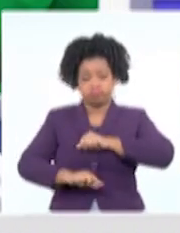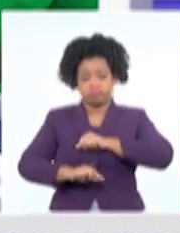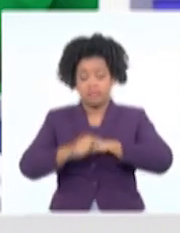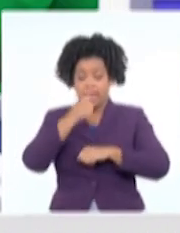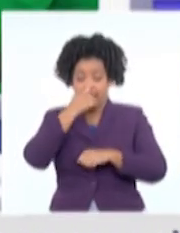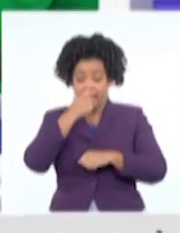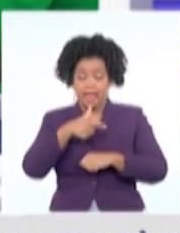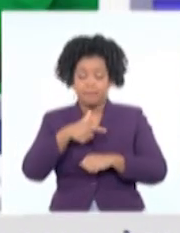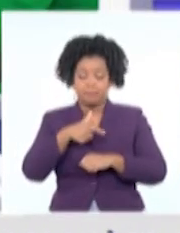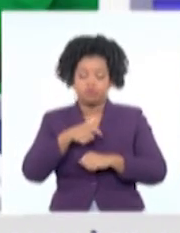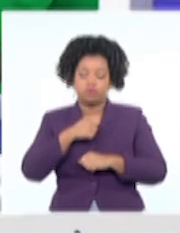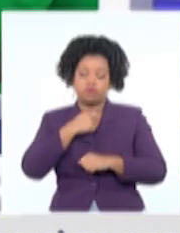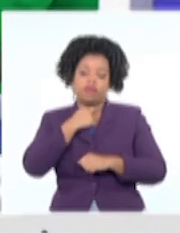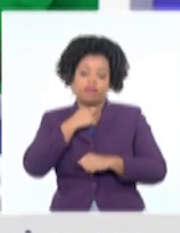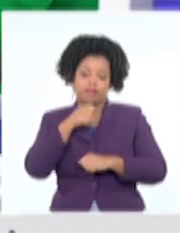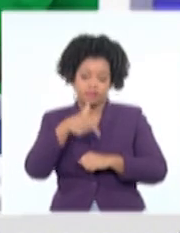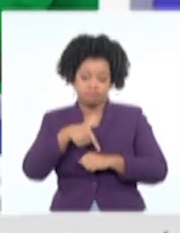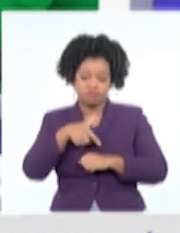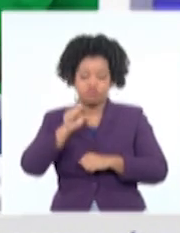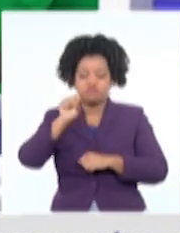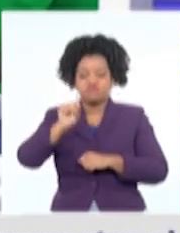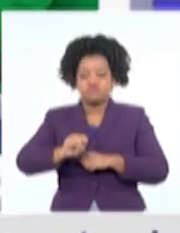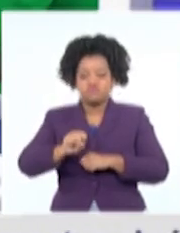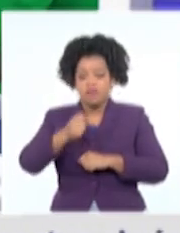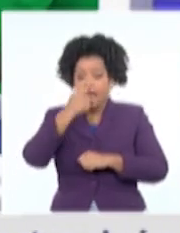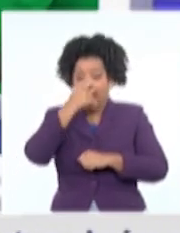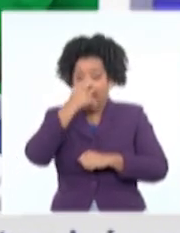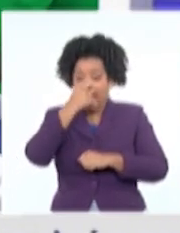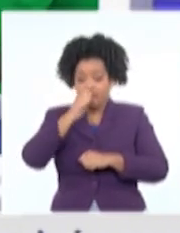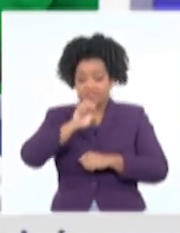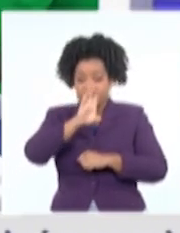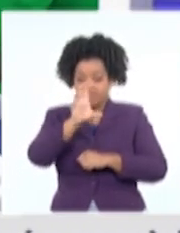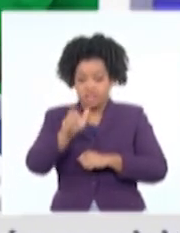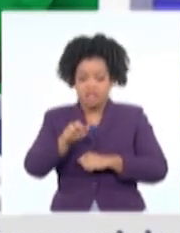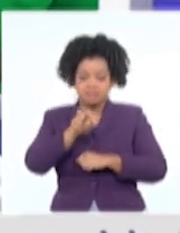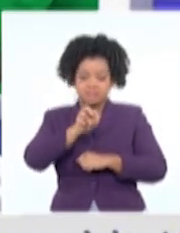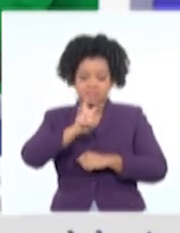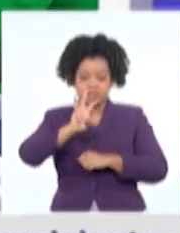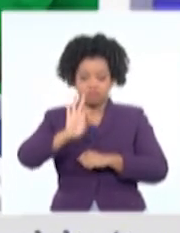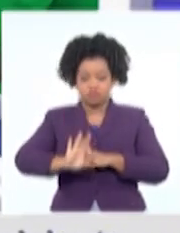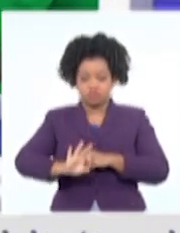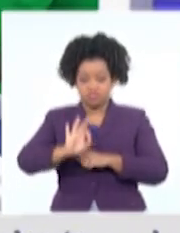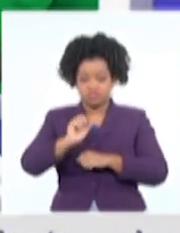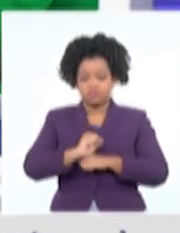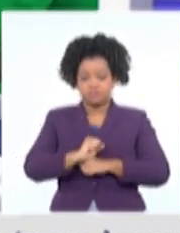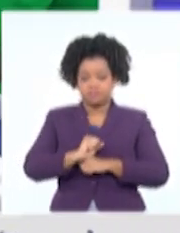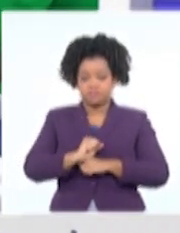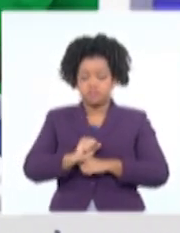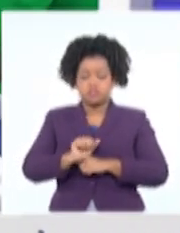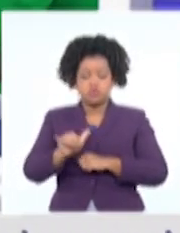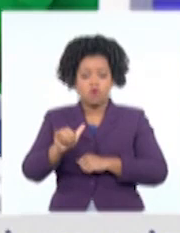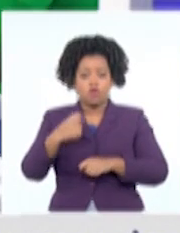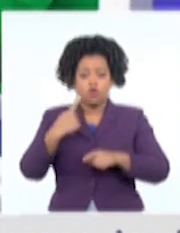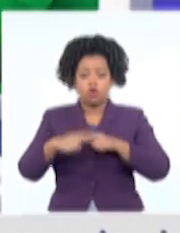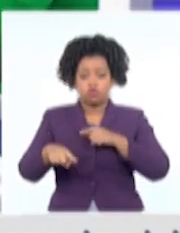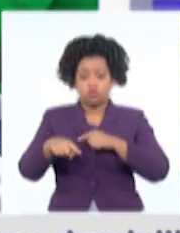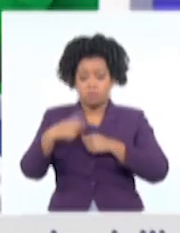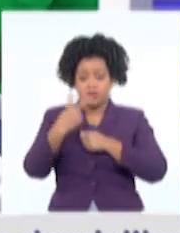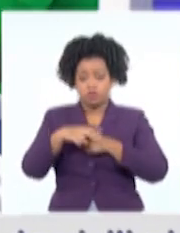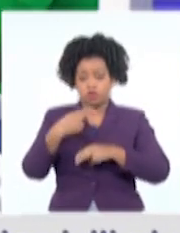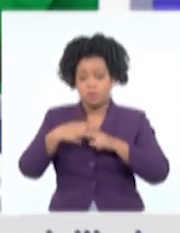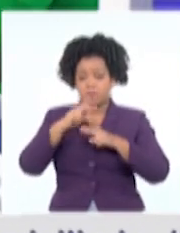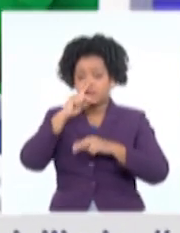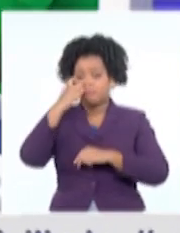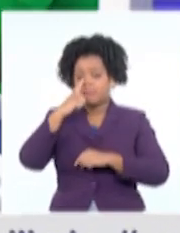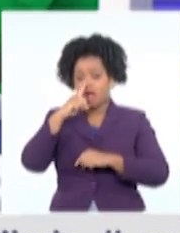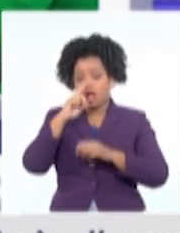15, estaba en un 23%, igual que Bangladesh. Egipto en un 13%.